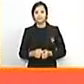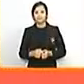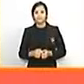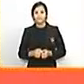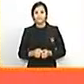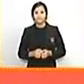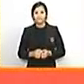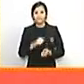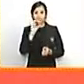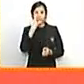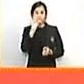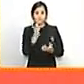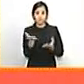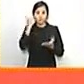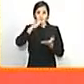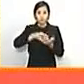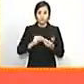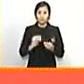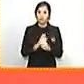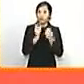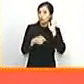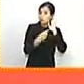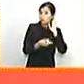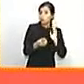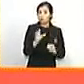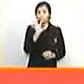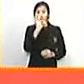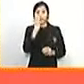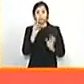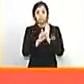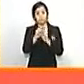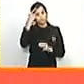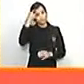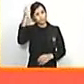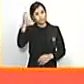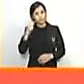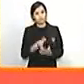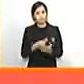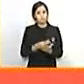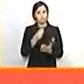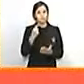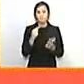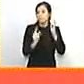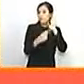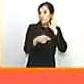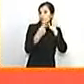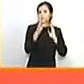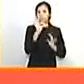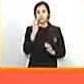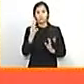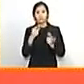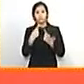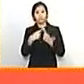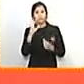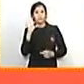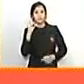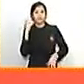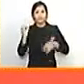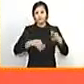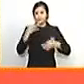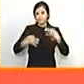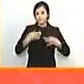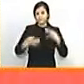Y este es el 8, número ganador para la diaria 96 con su símbolo de sueños dinero. Y para más uno, 96 más 8.